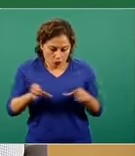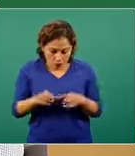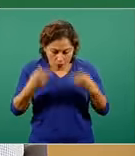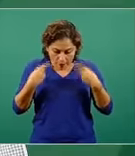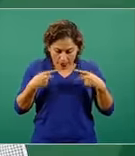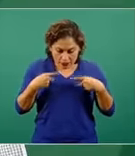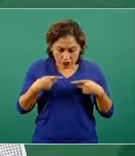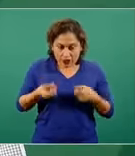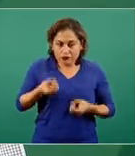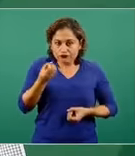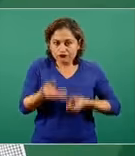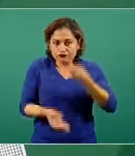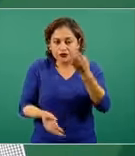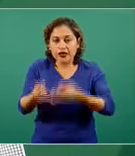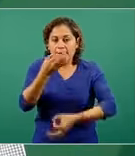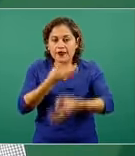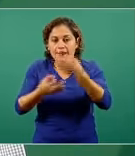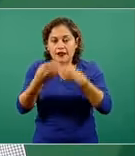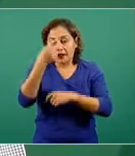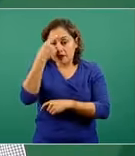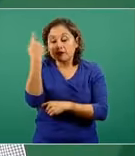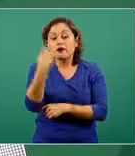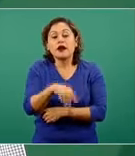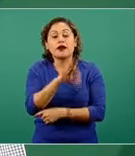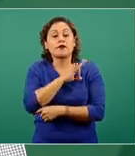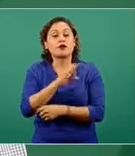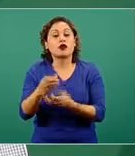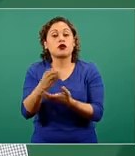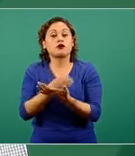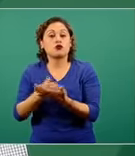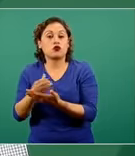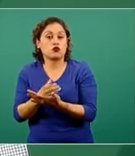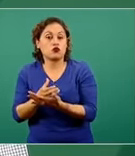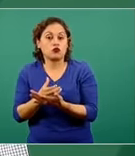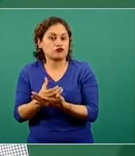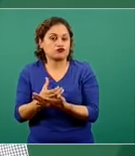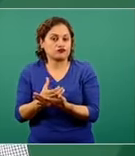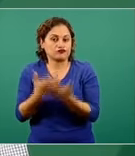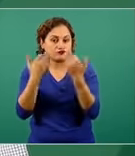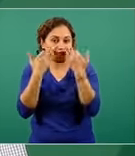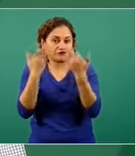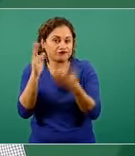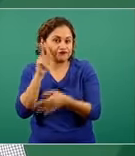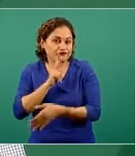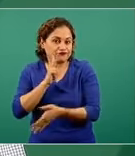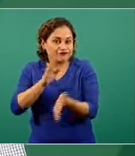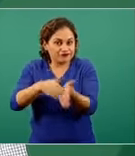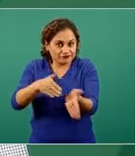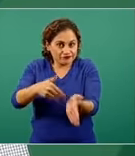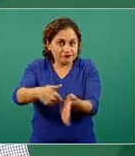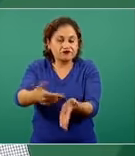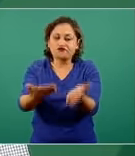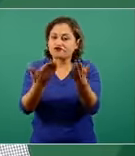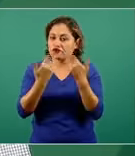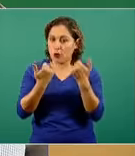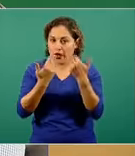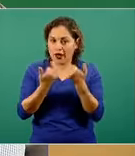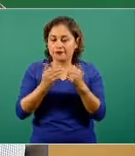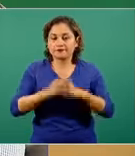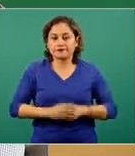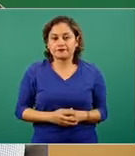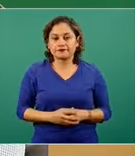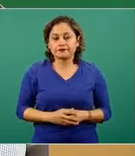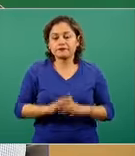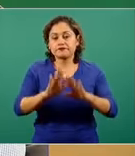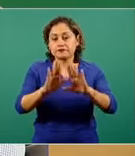momento fehacientemente con datos científicos evidencie lo que se está queriendo lograr. Sin embargo, como